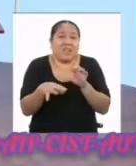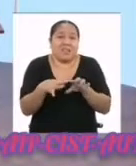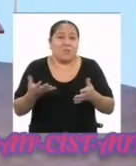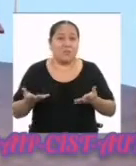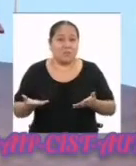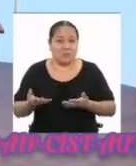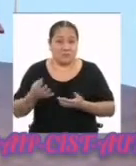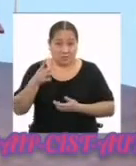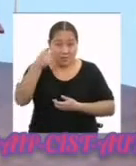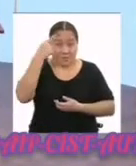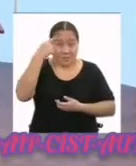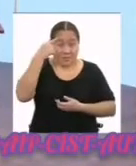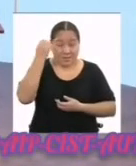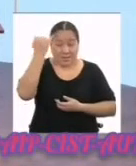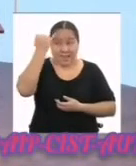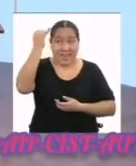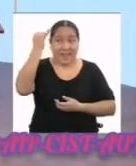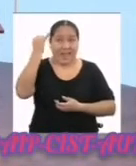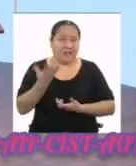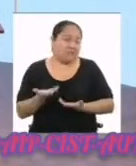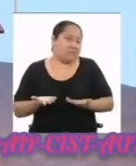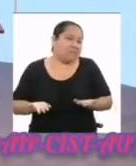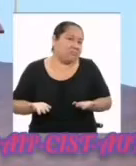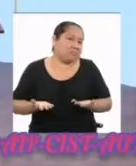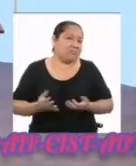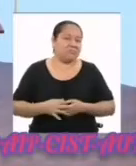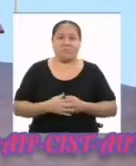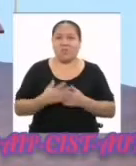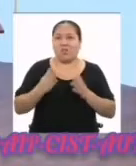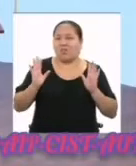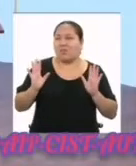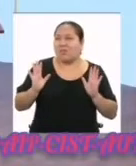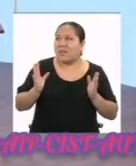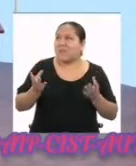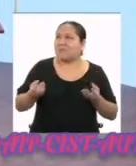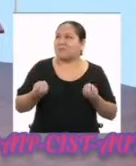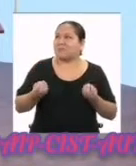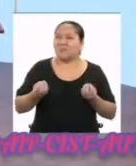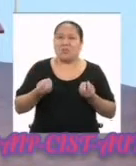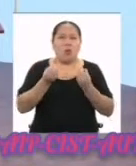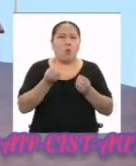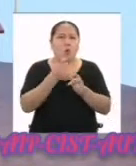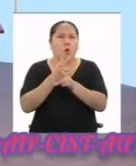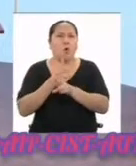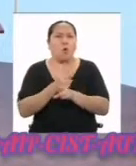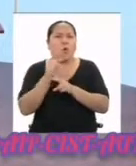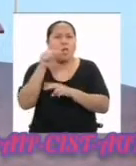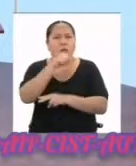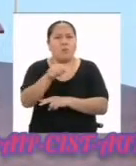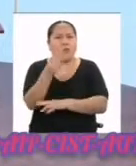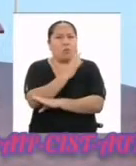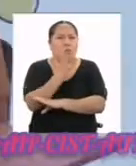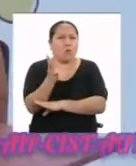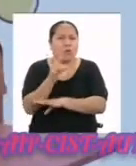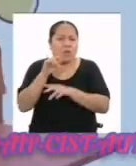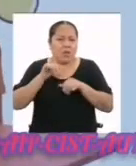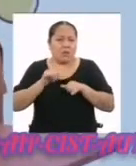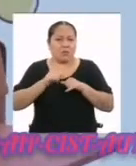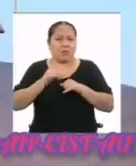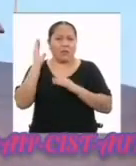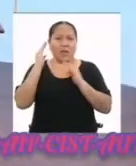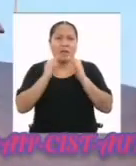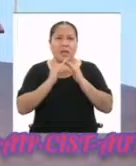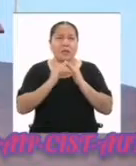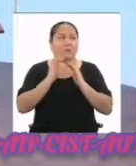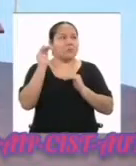algo? Algo tipo, no sé, debe haber alguna manera de poder cuidar nuestros bosques desde casa. Oye,